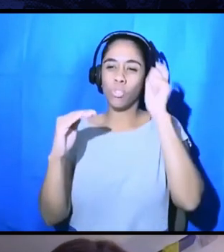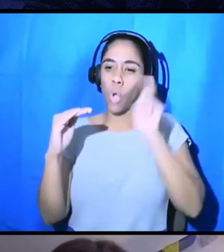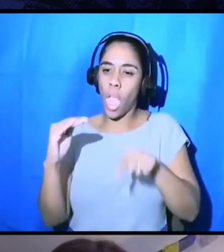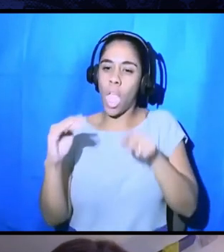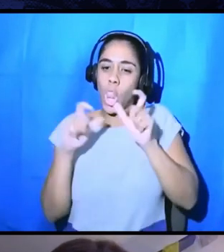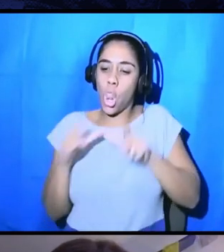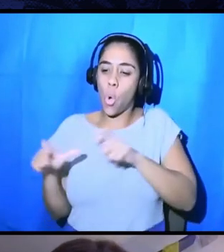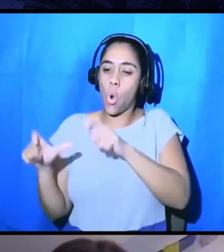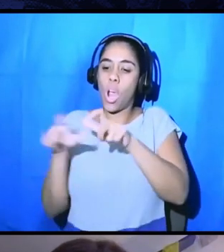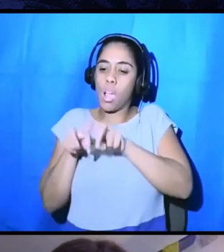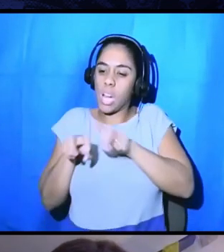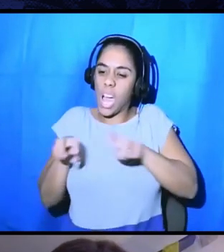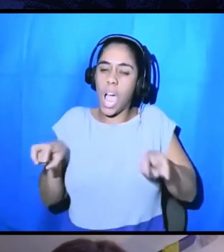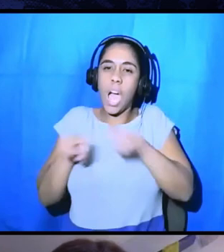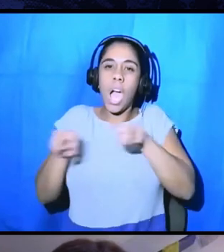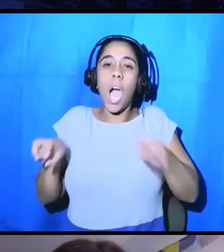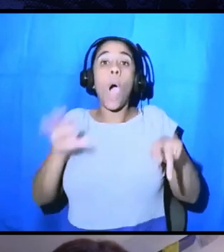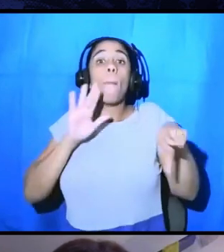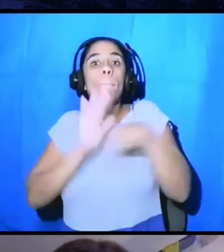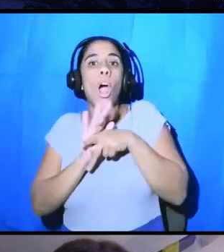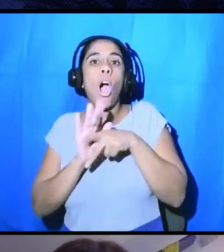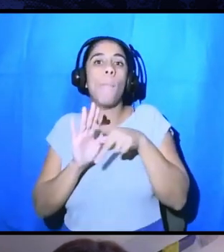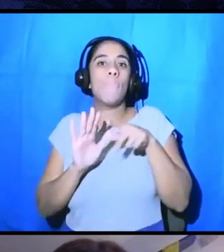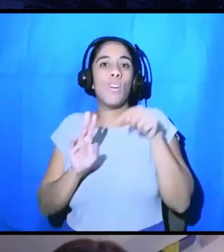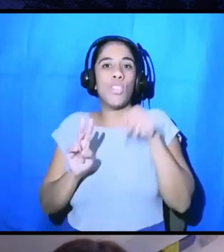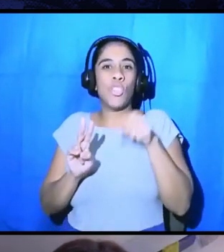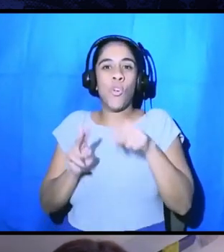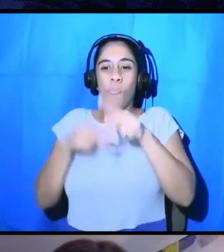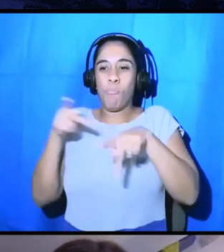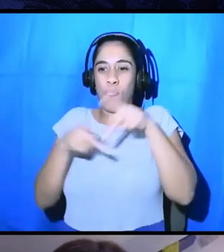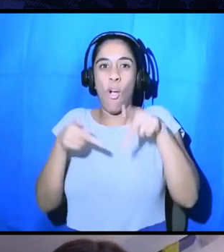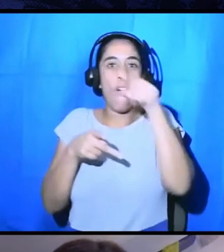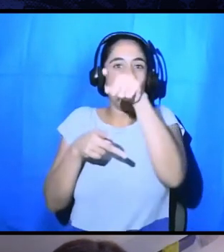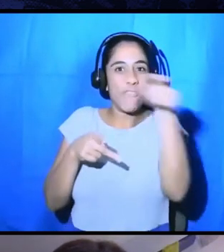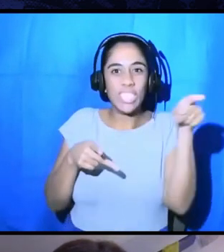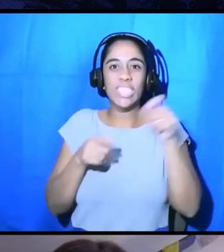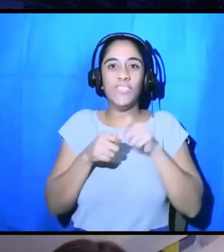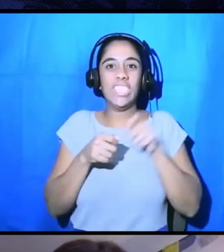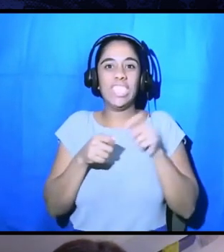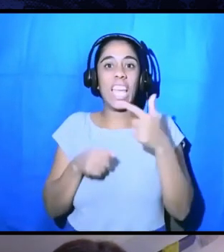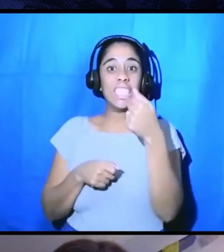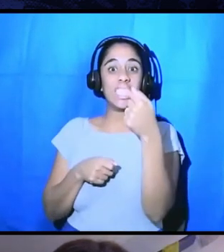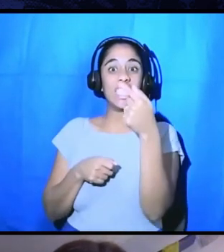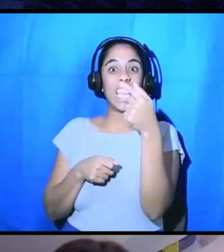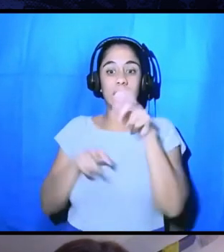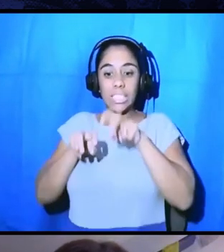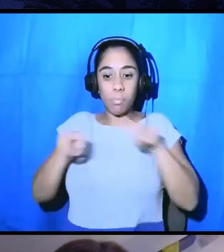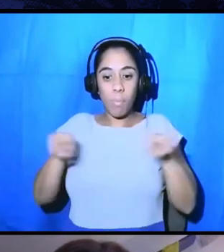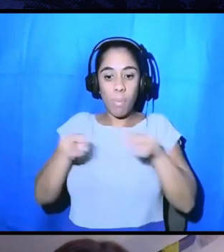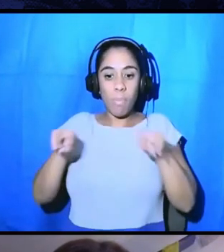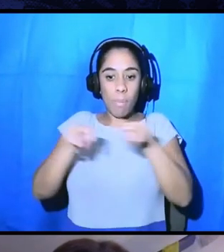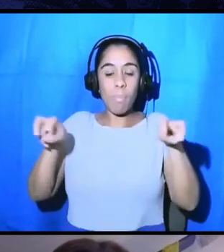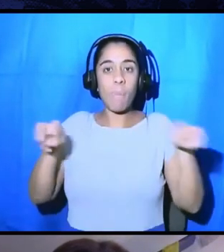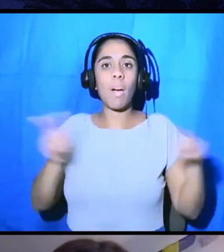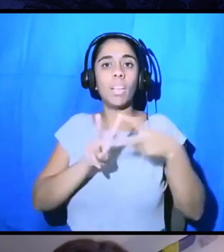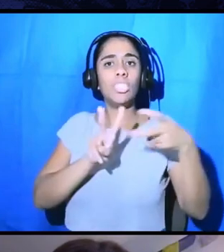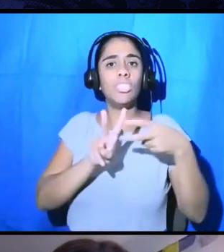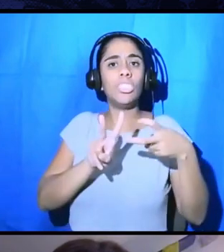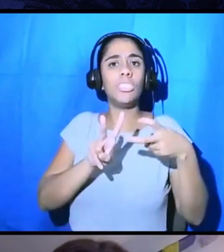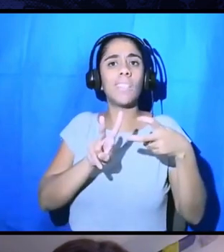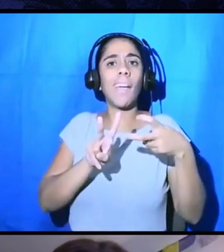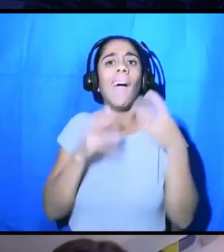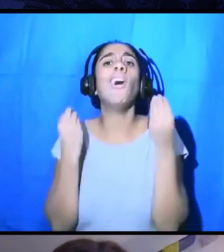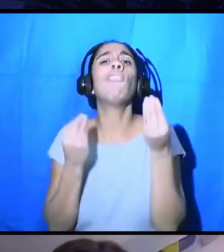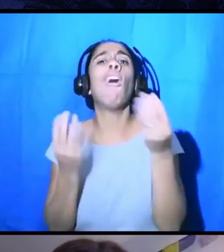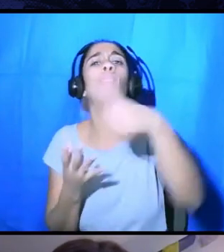esto puede ser importante para el futuro político de Chile y sirviendo de ejemplo también para otros países inclusive los vecinos